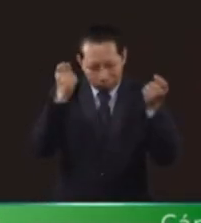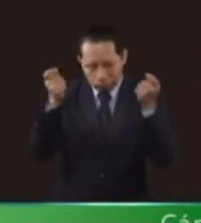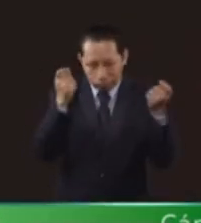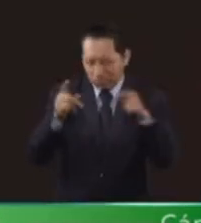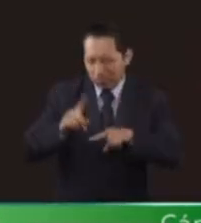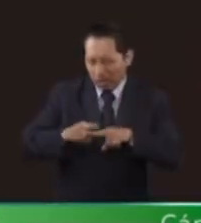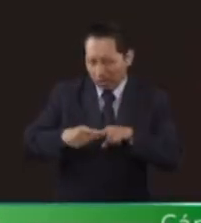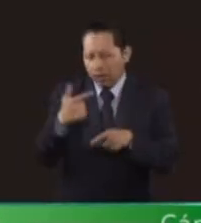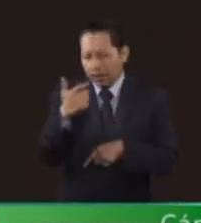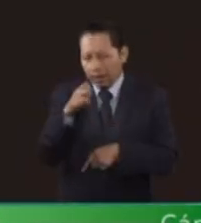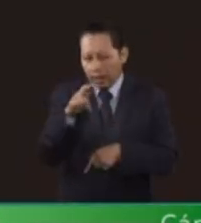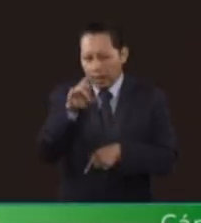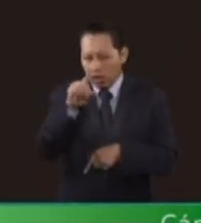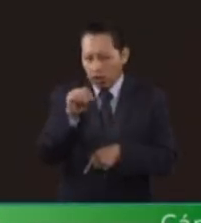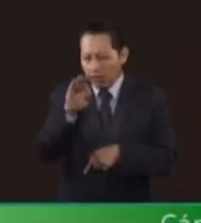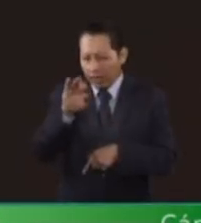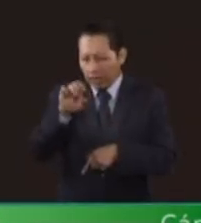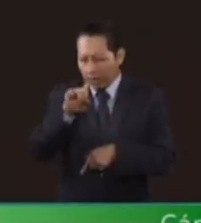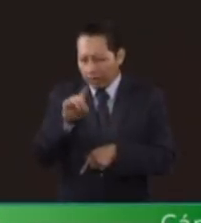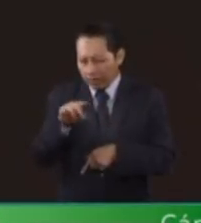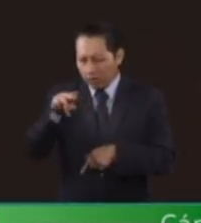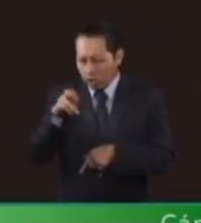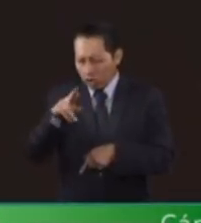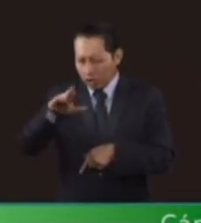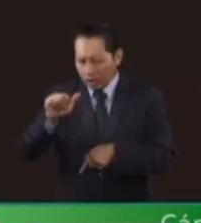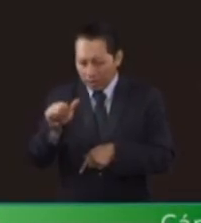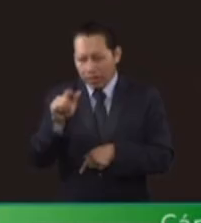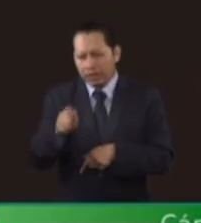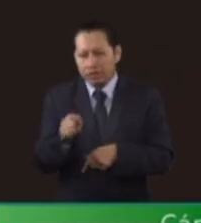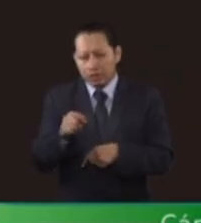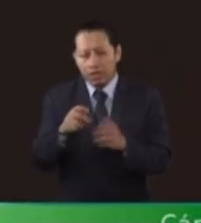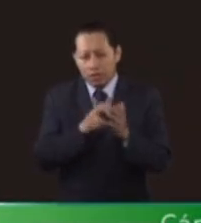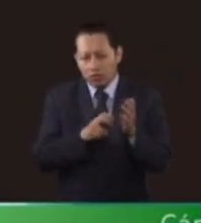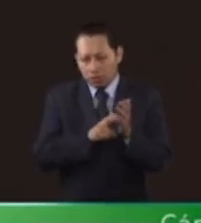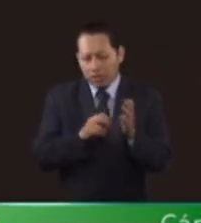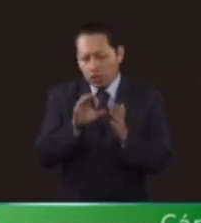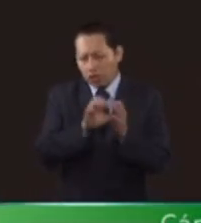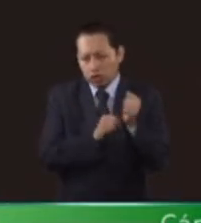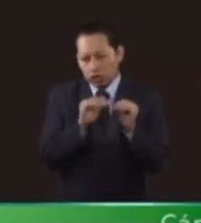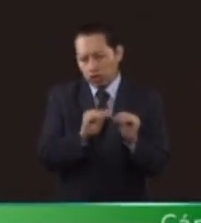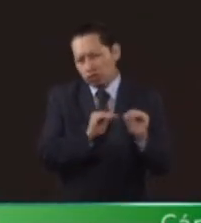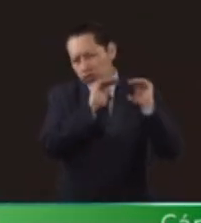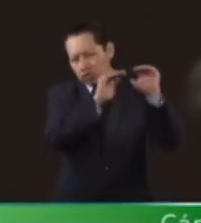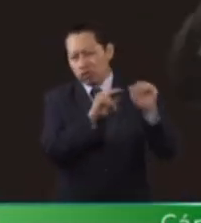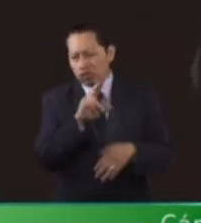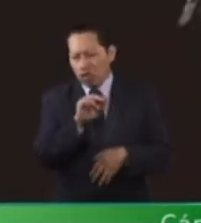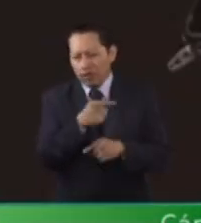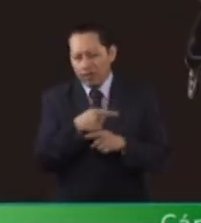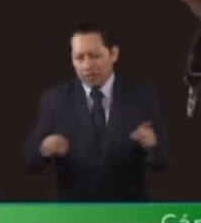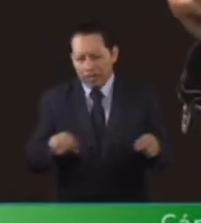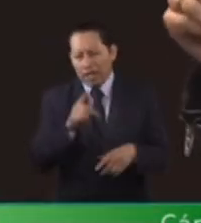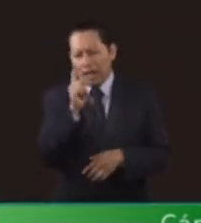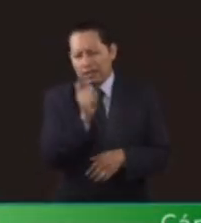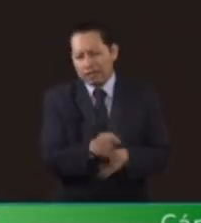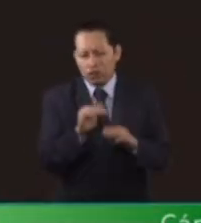reforma que no es de supremacía constitucional es de supremacía de